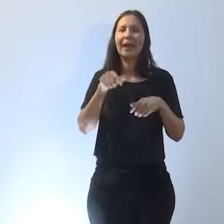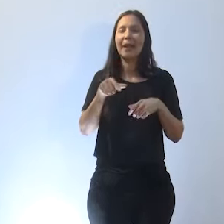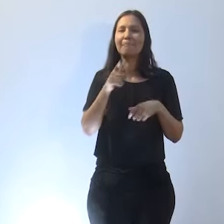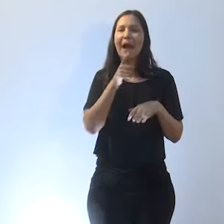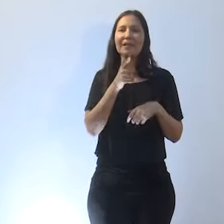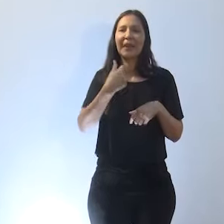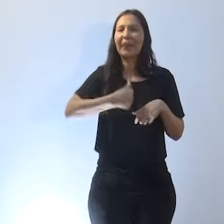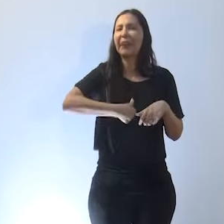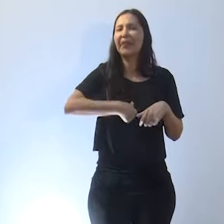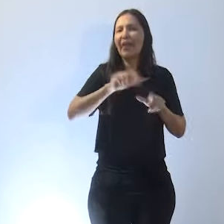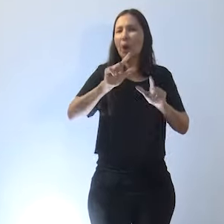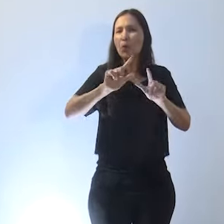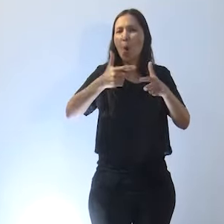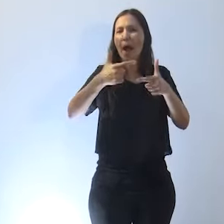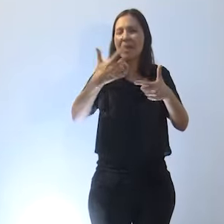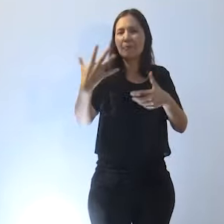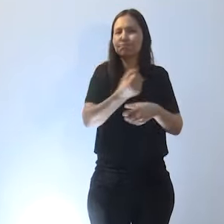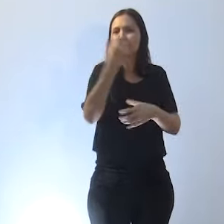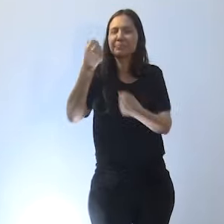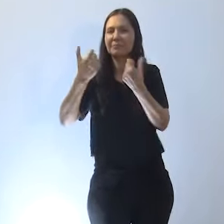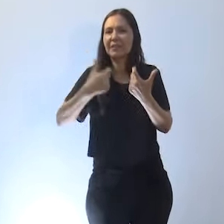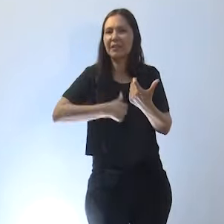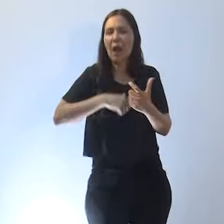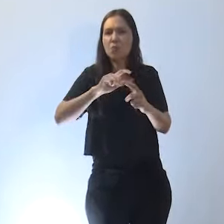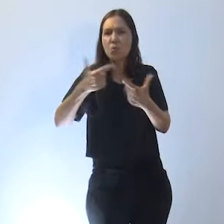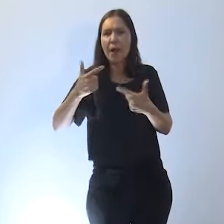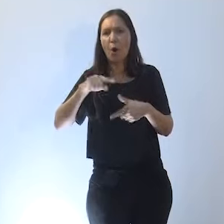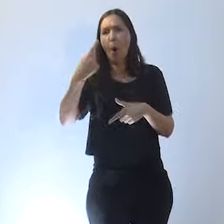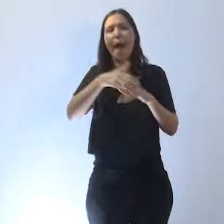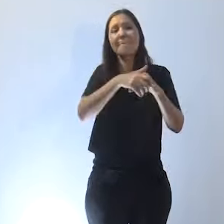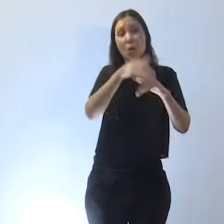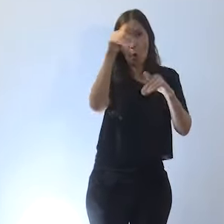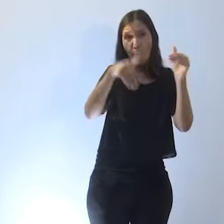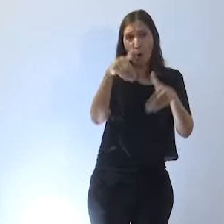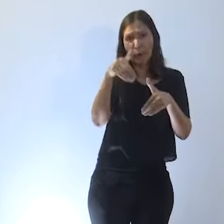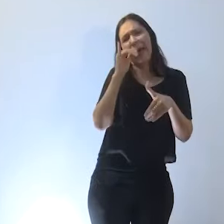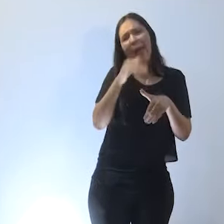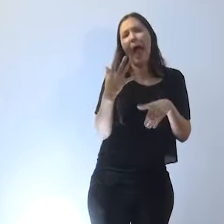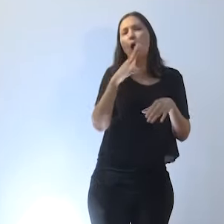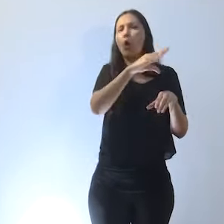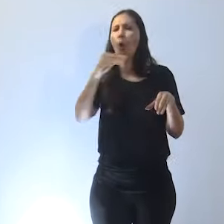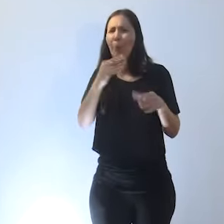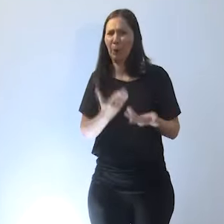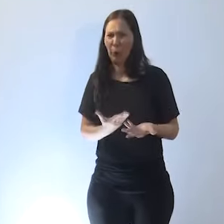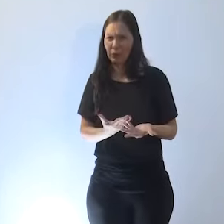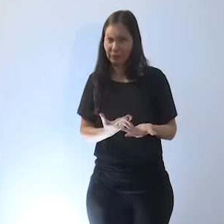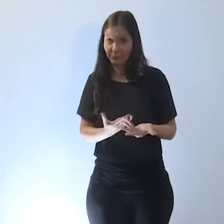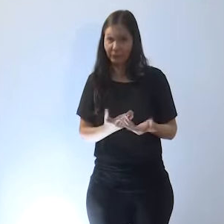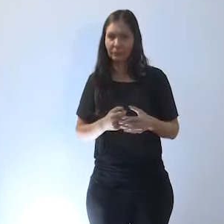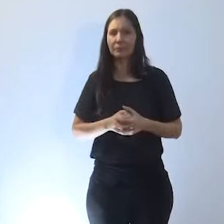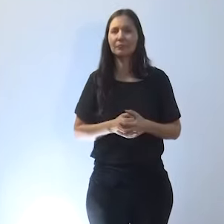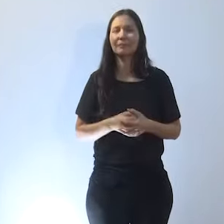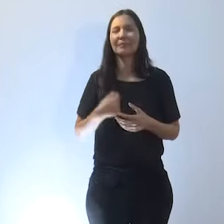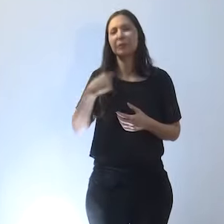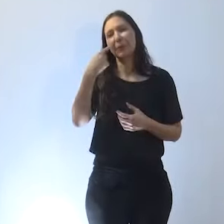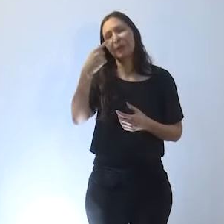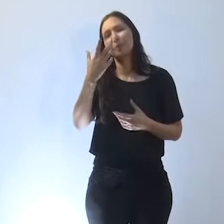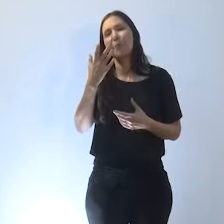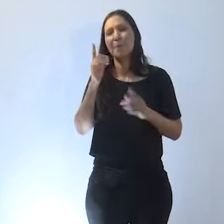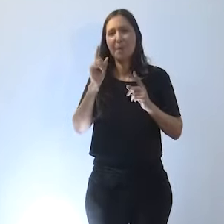todos su amigos lo votaban ahora uno pudo ver yo de hecho en estos recorridos de militantes discutía